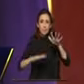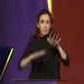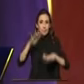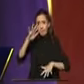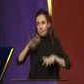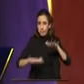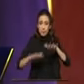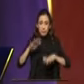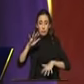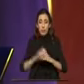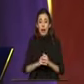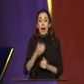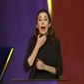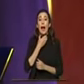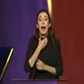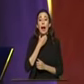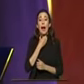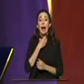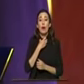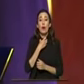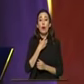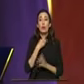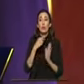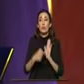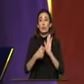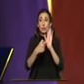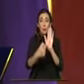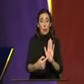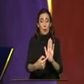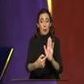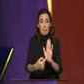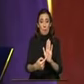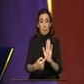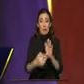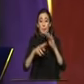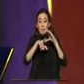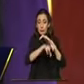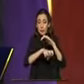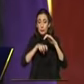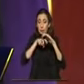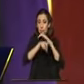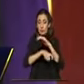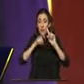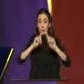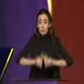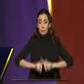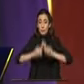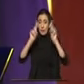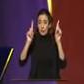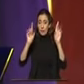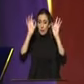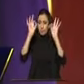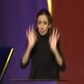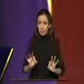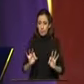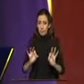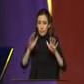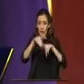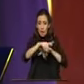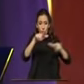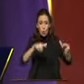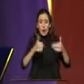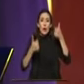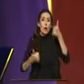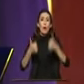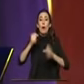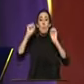irregularidades. En agosto entregaremos el mapa minero que permitirá diferenciar con exactitud las zonas